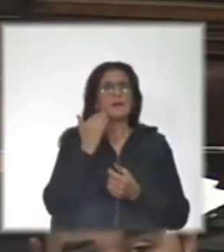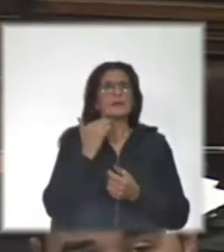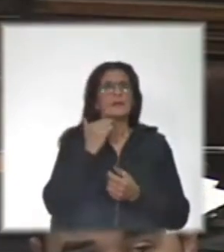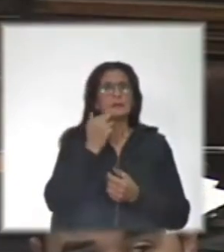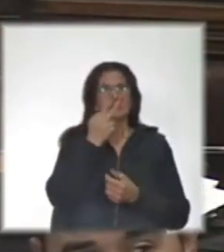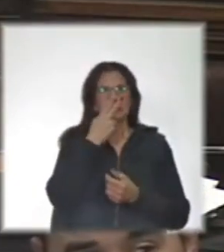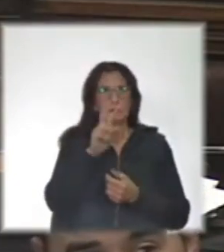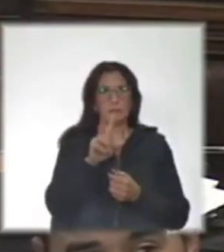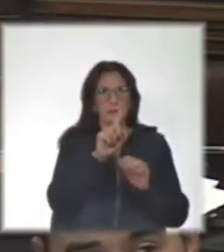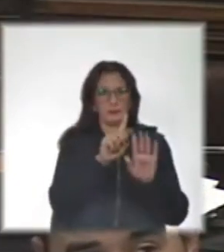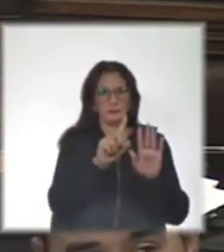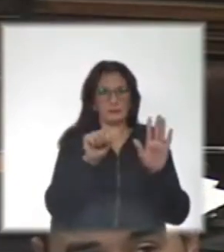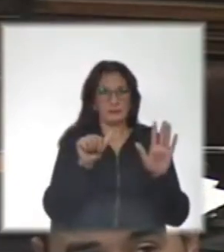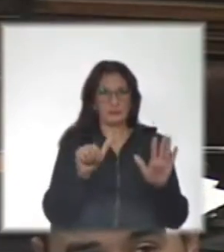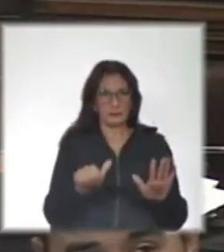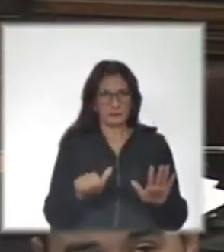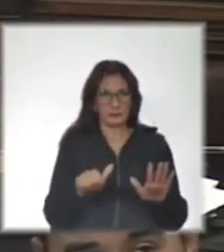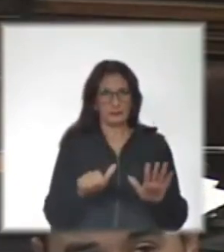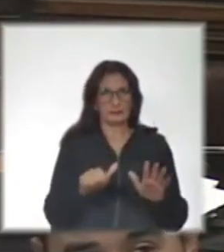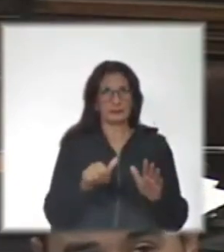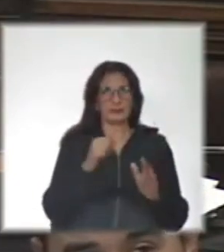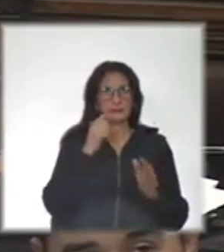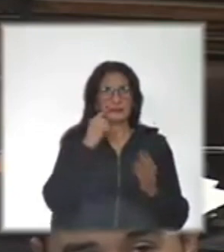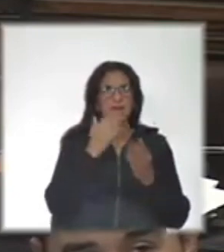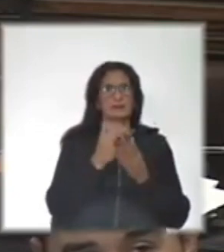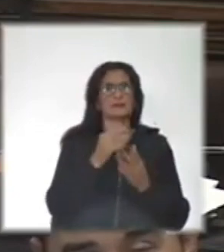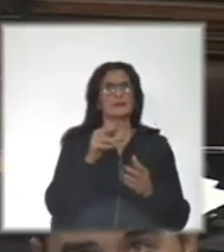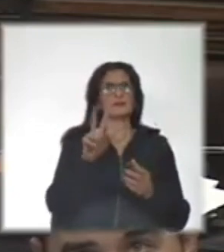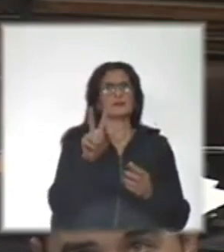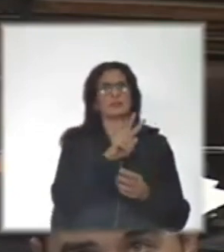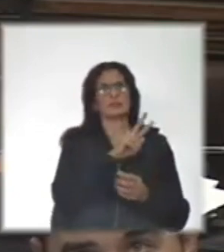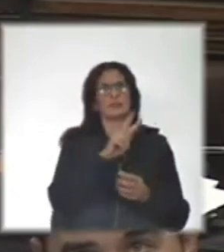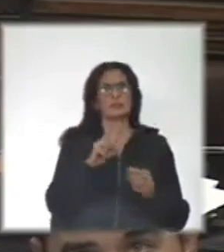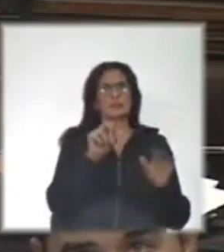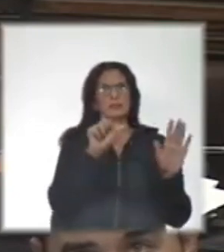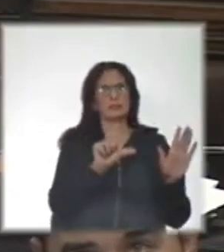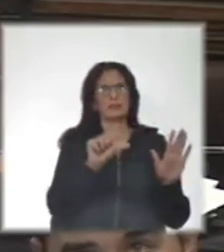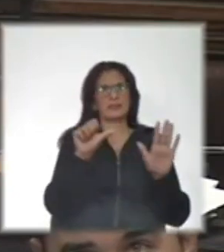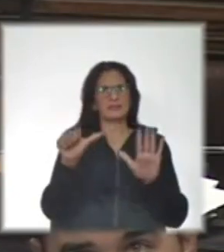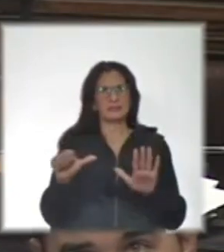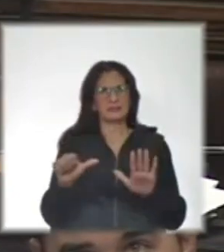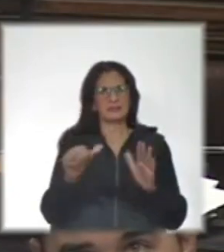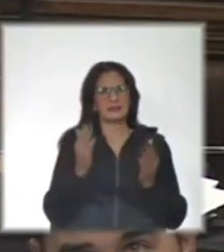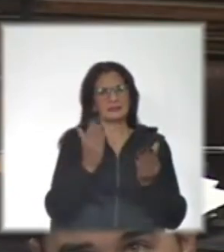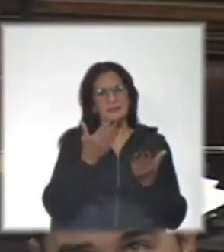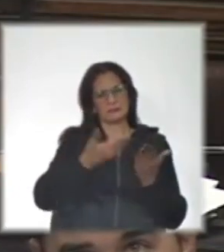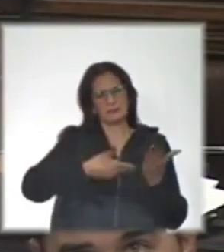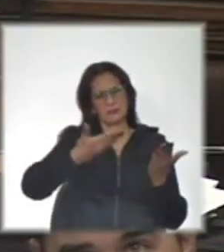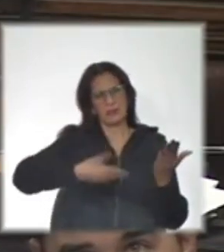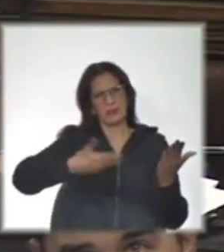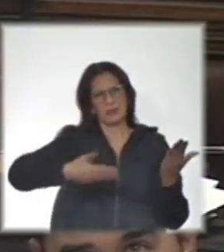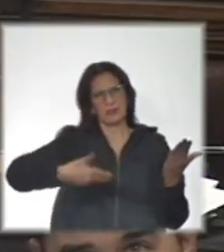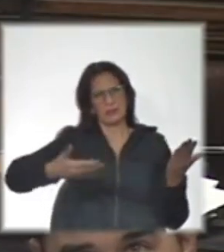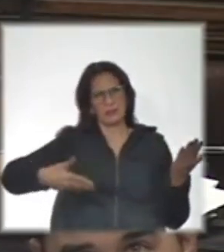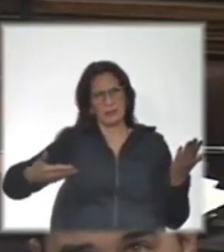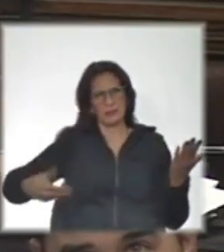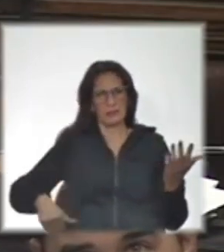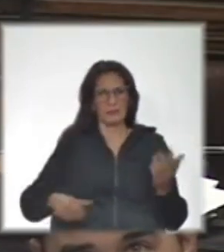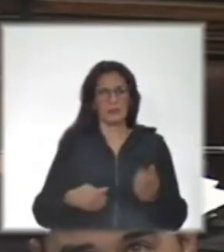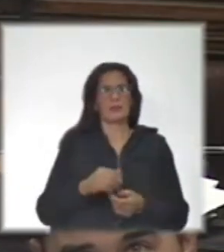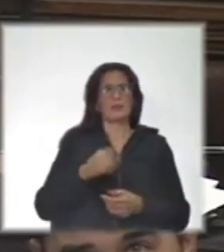2016, a la sentencia 79, que en 266 páginas la Suprema Corte